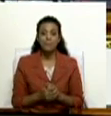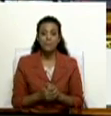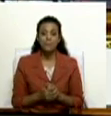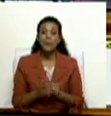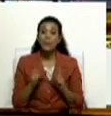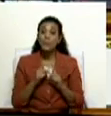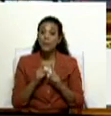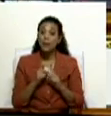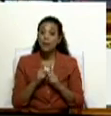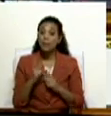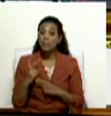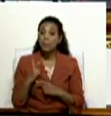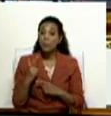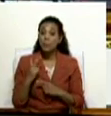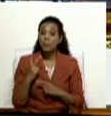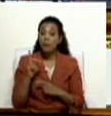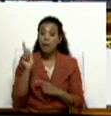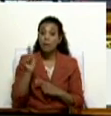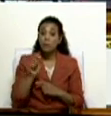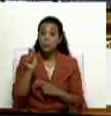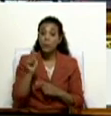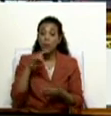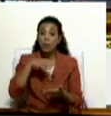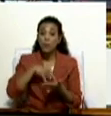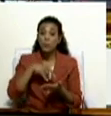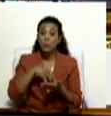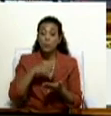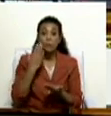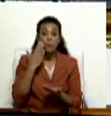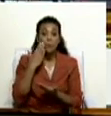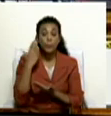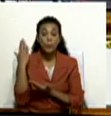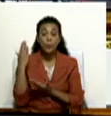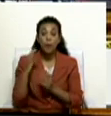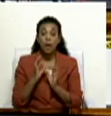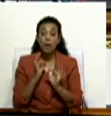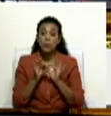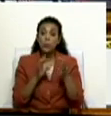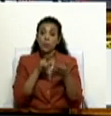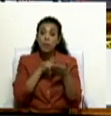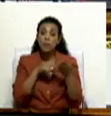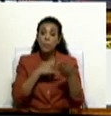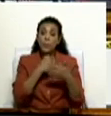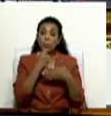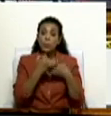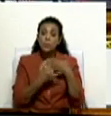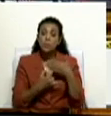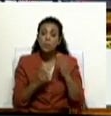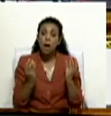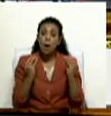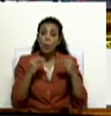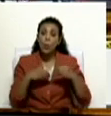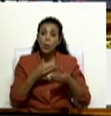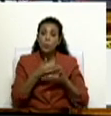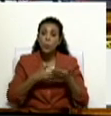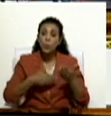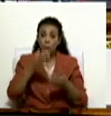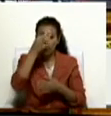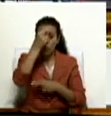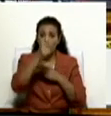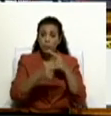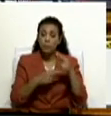palabras de la diputada de la asamblea nacional por el estado carabobo Ángel peraza quien leía el proyecto de acuerdo de la toma de Puerto